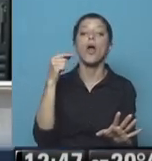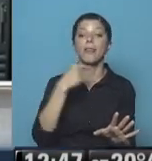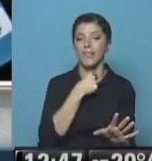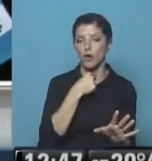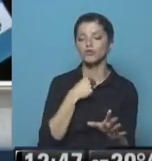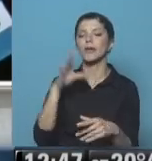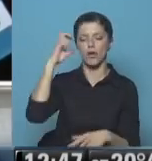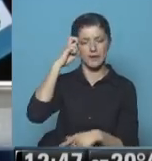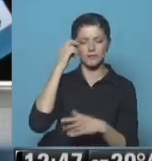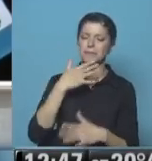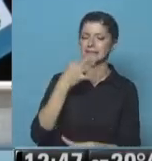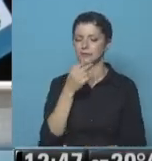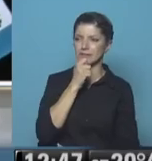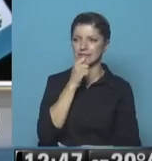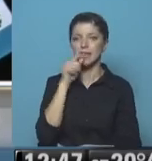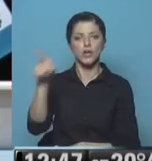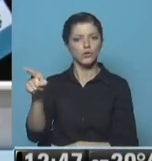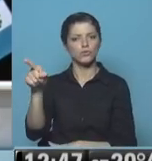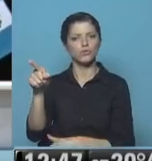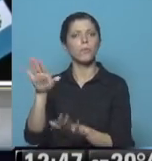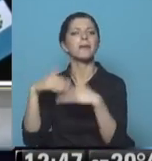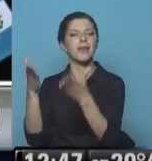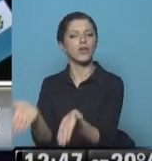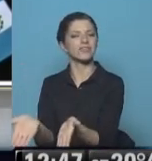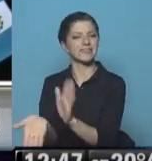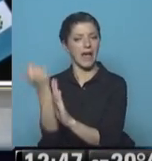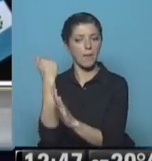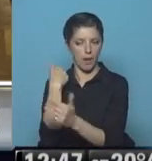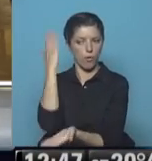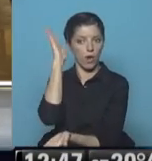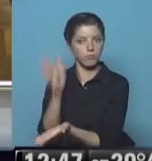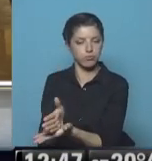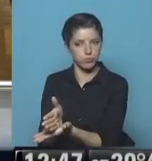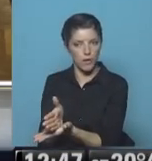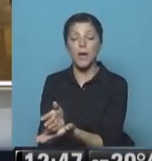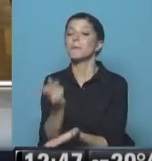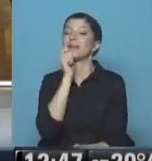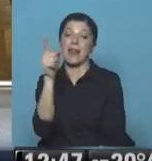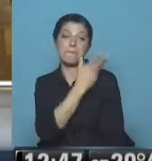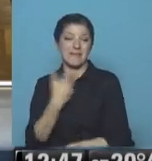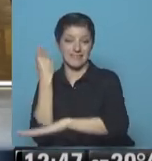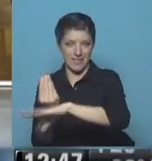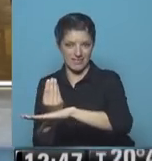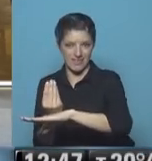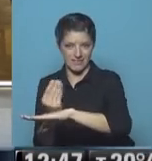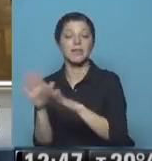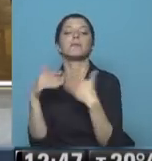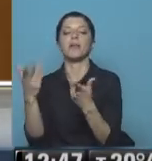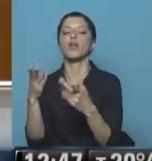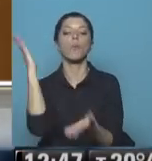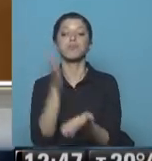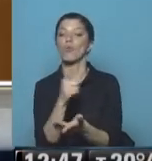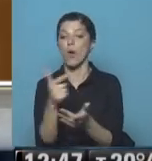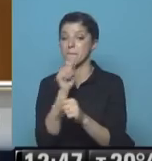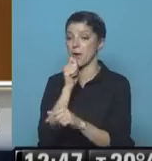inmunidad para justamente poder ser juzgado, porque como presidente tiene inmunidad y si no se le saca no puede ser juzgado, ese día el